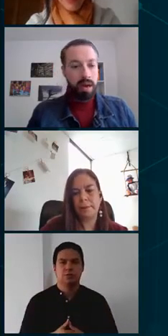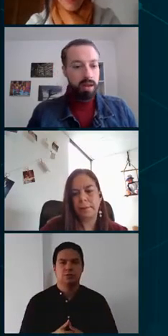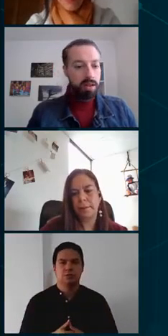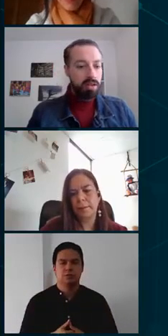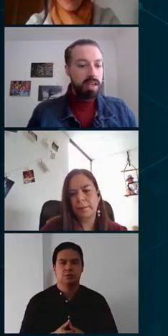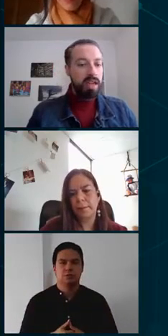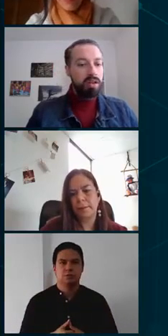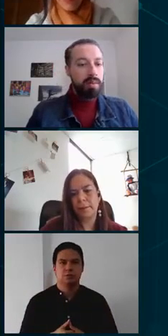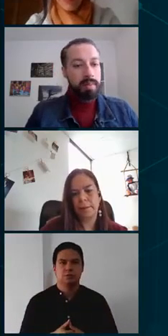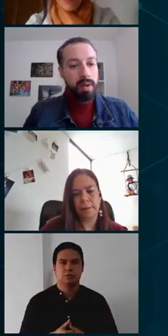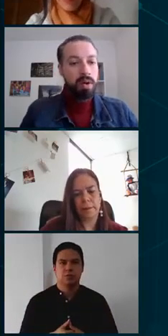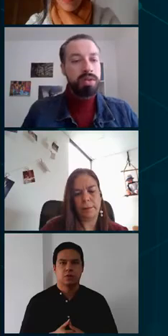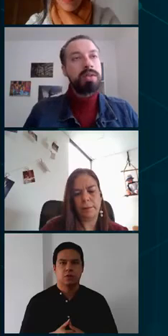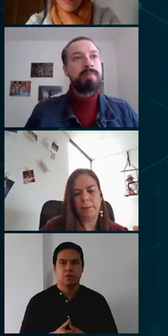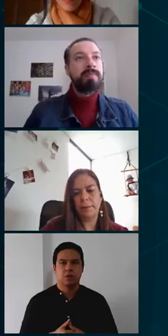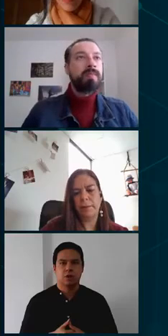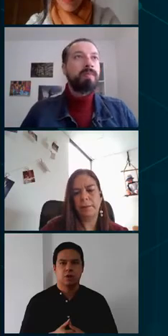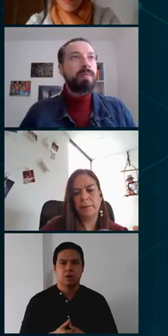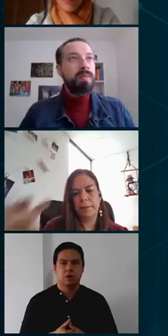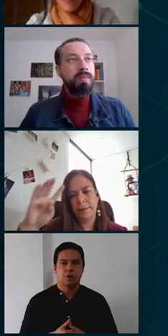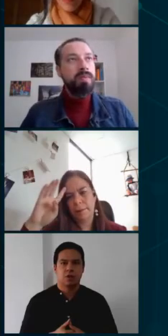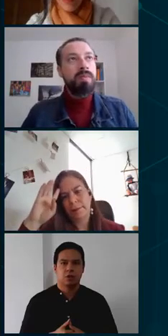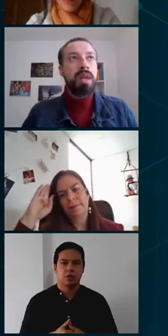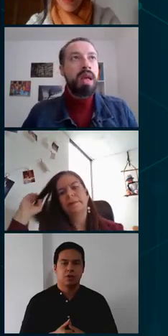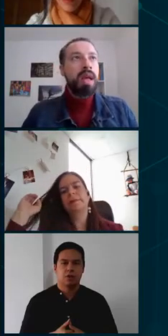Listo. Bueno, entonces retomemos.